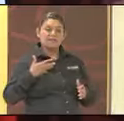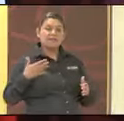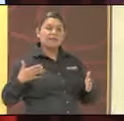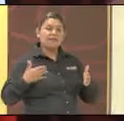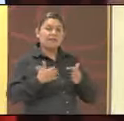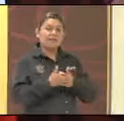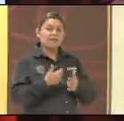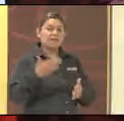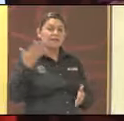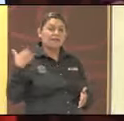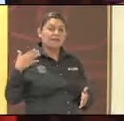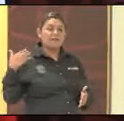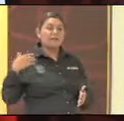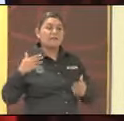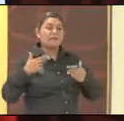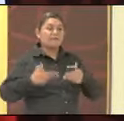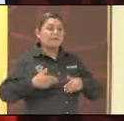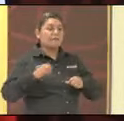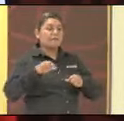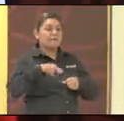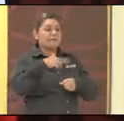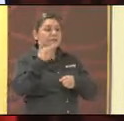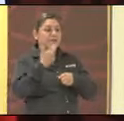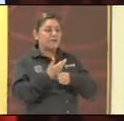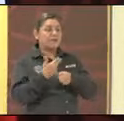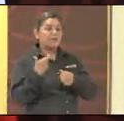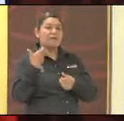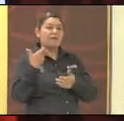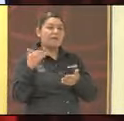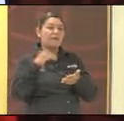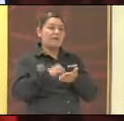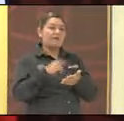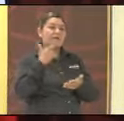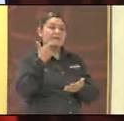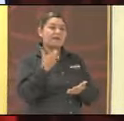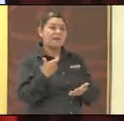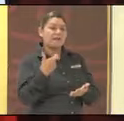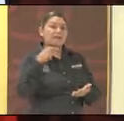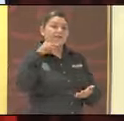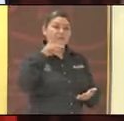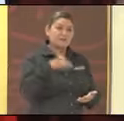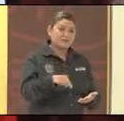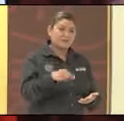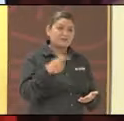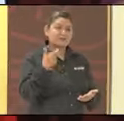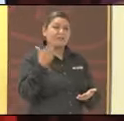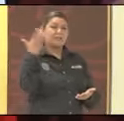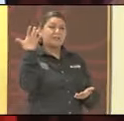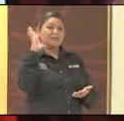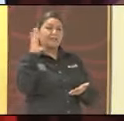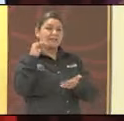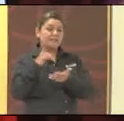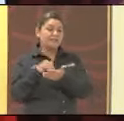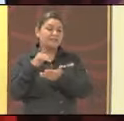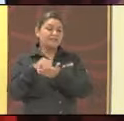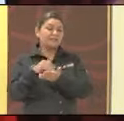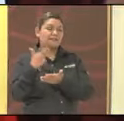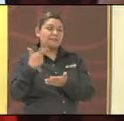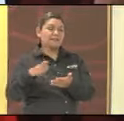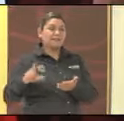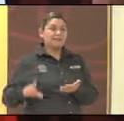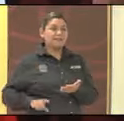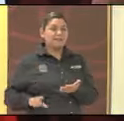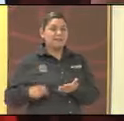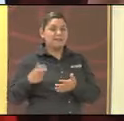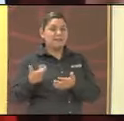que requieren mayor inversión y mayor nivel de crédito. Con esta inversión de 10 millones de pesos que hace el ayuntamiento,